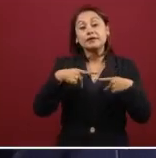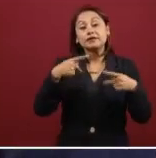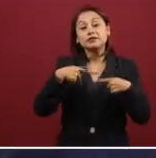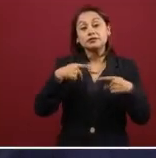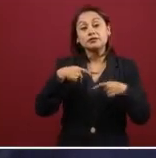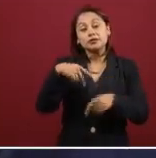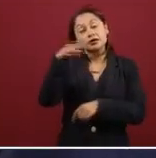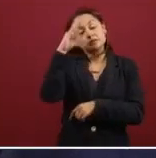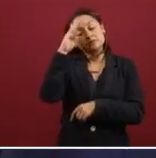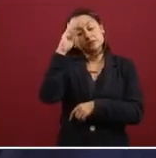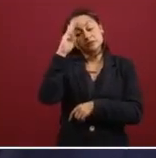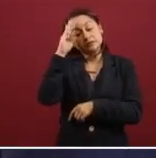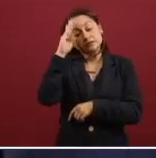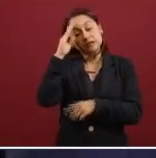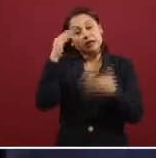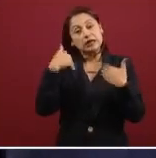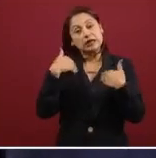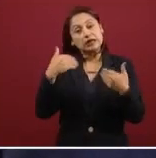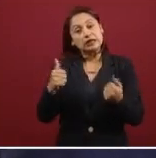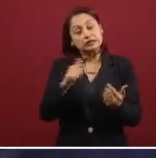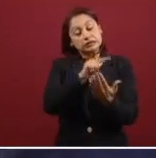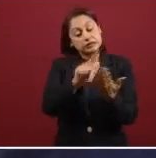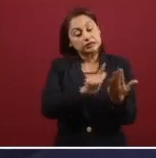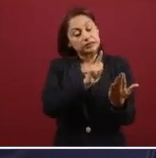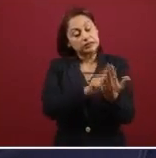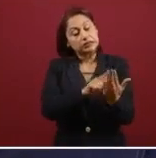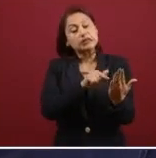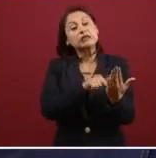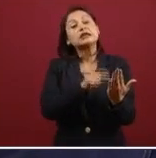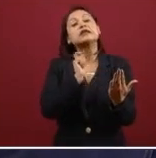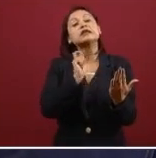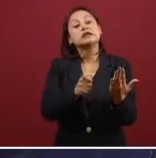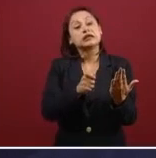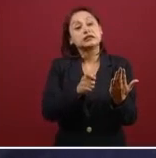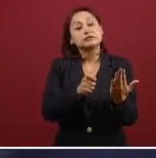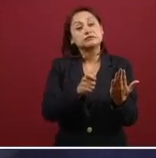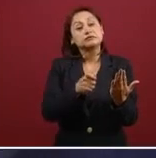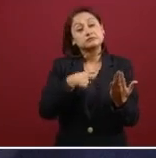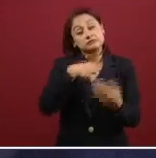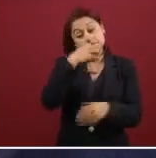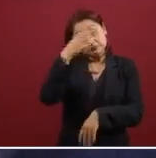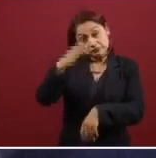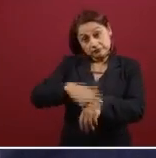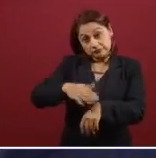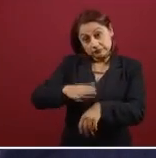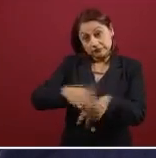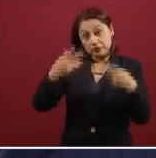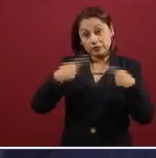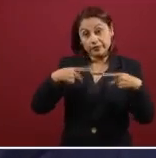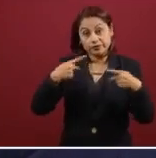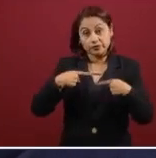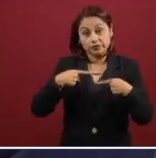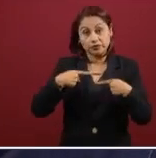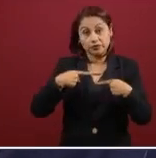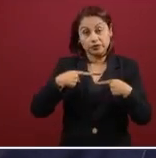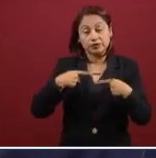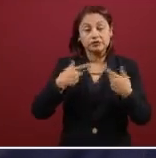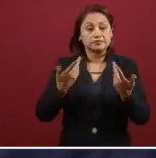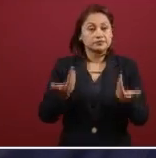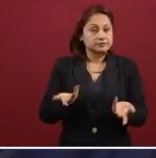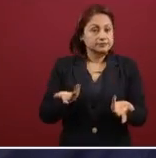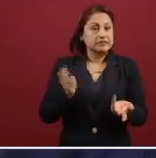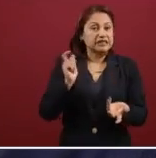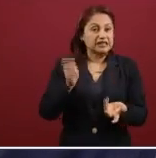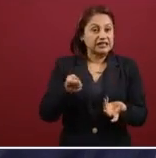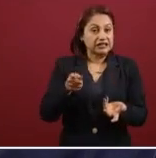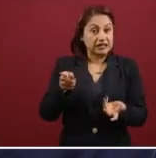legal y decirle a la gente que no se está promoviendo